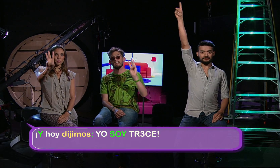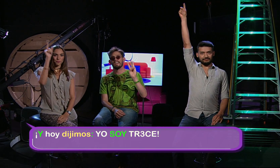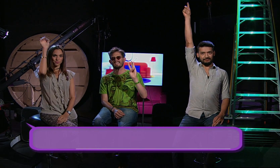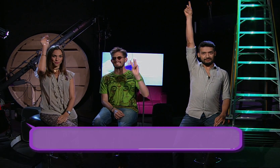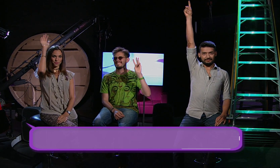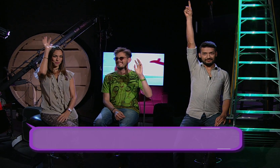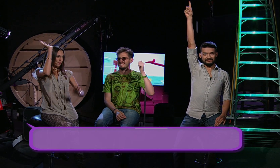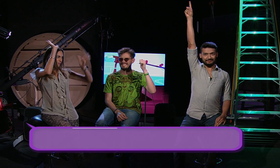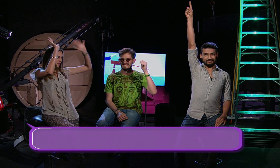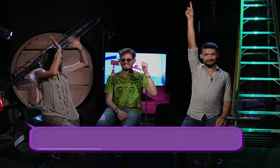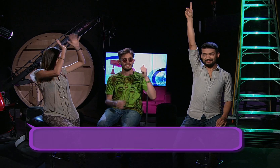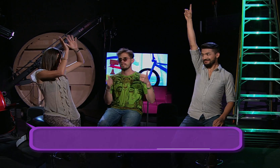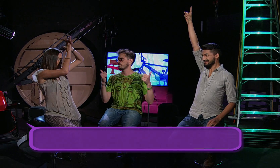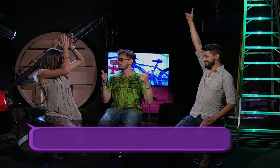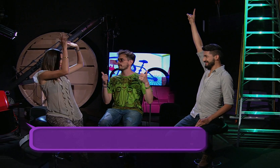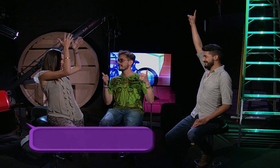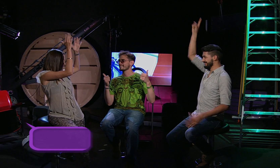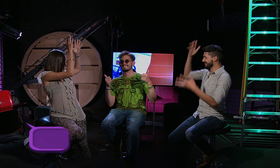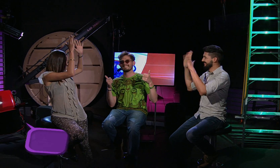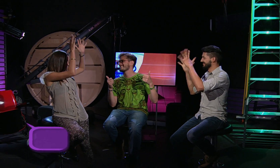13.